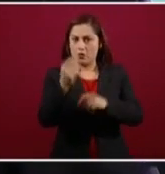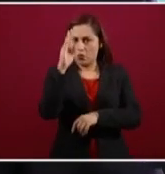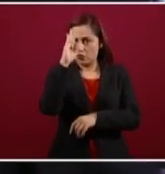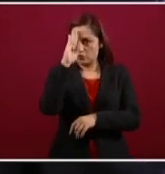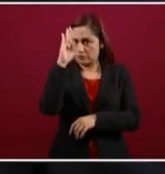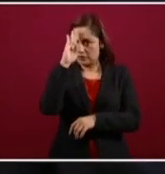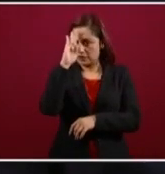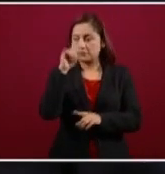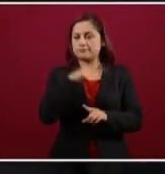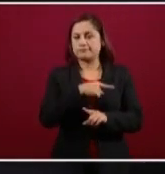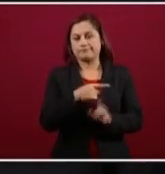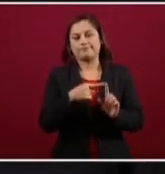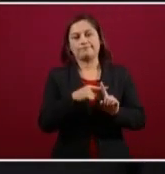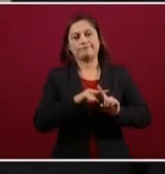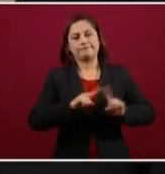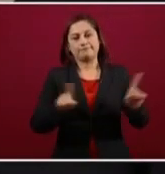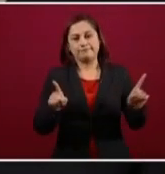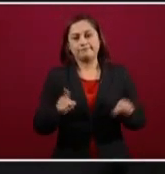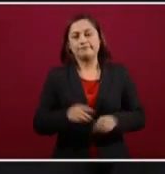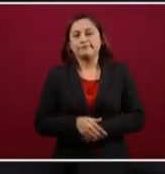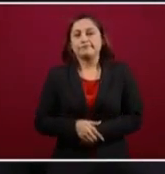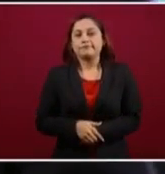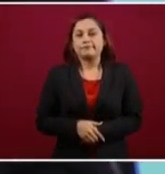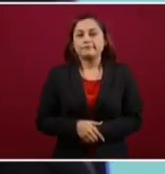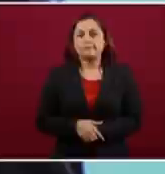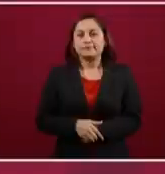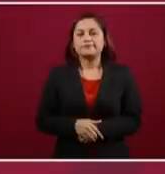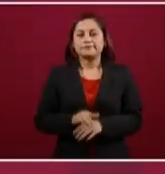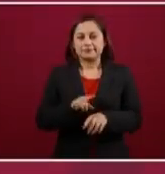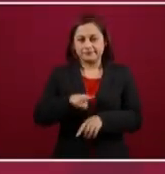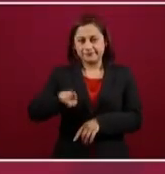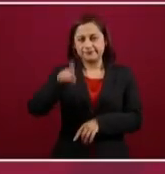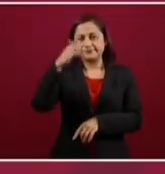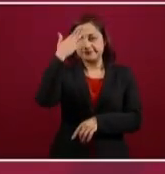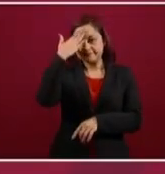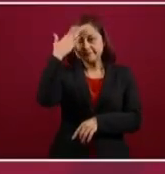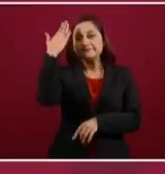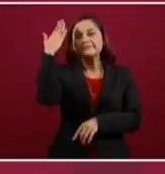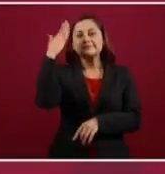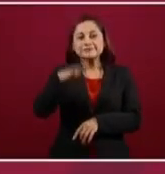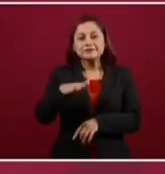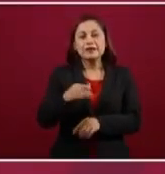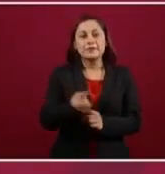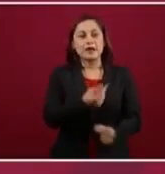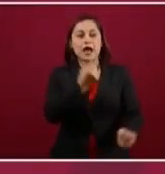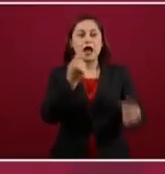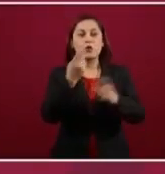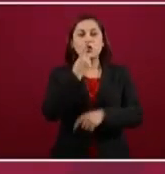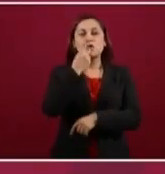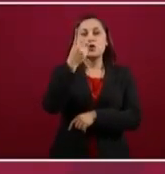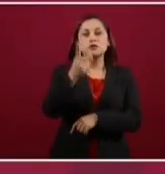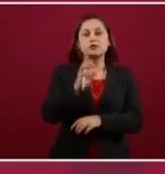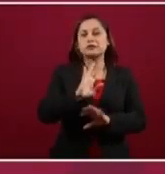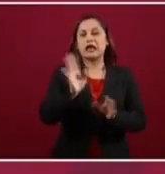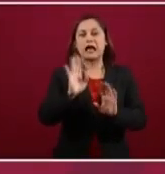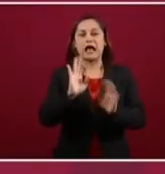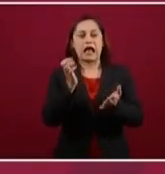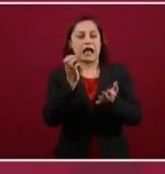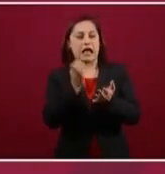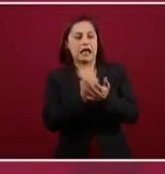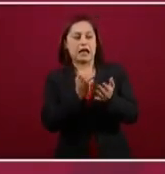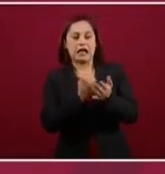Ya ven que se insiste mucho en que no hay crecimiento porque